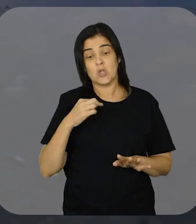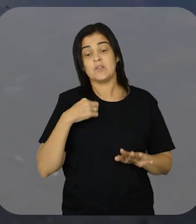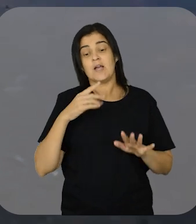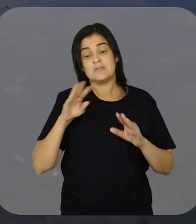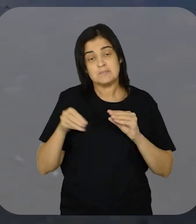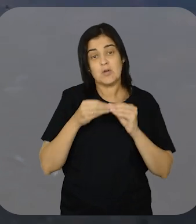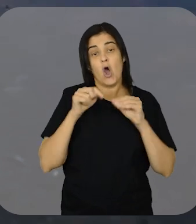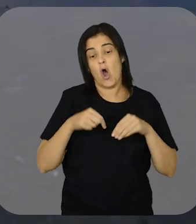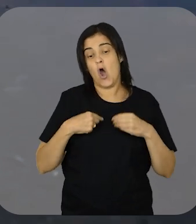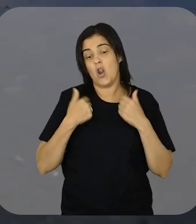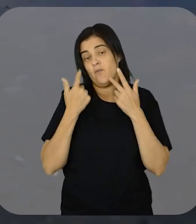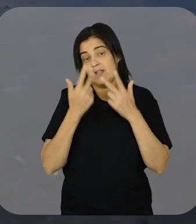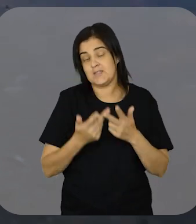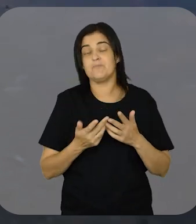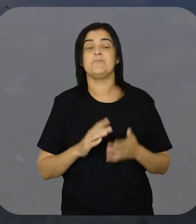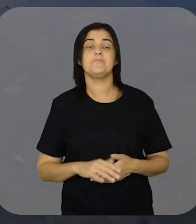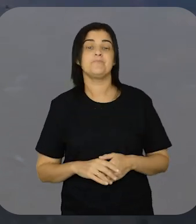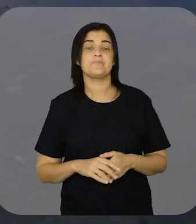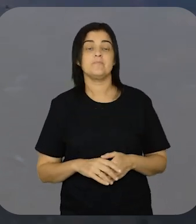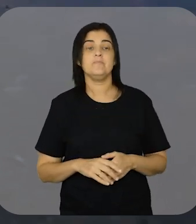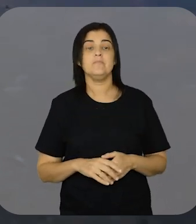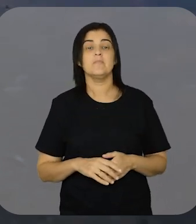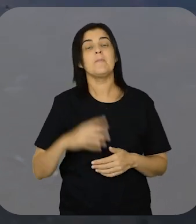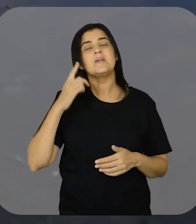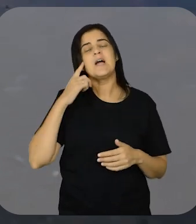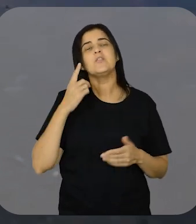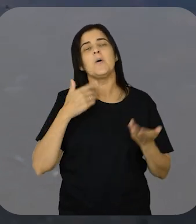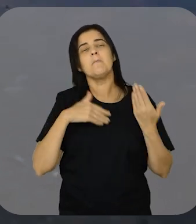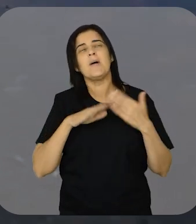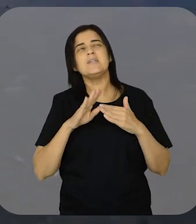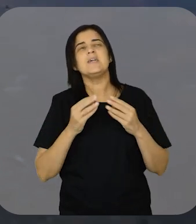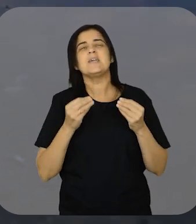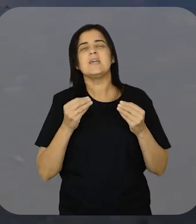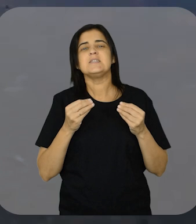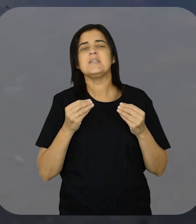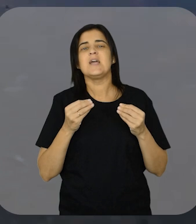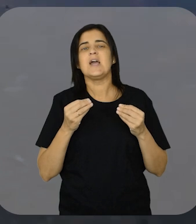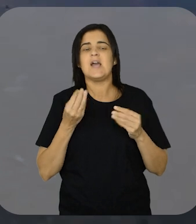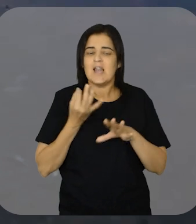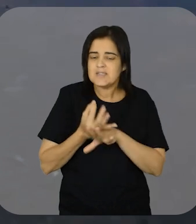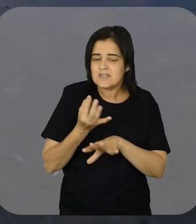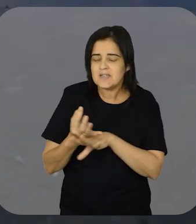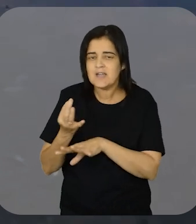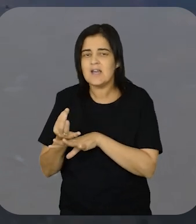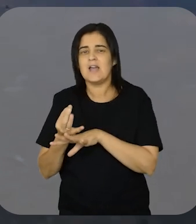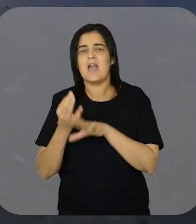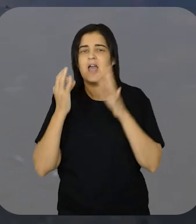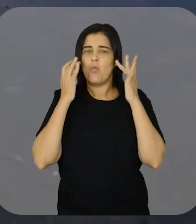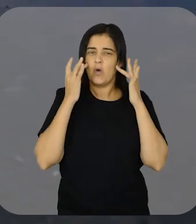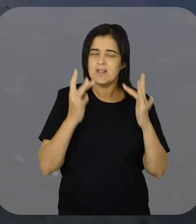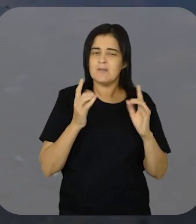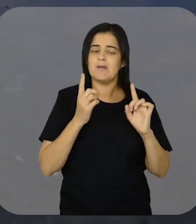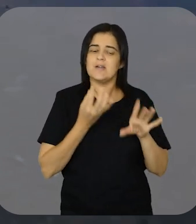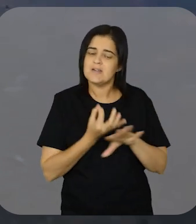en el día de hoy, que va a estar versando básicamente en lo que son las prácticas educativas y en lo que ha sido una